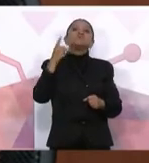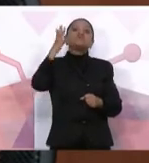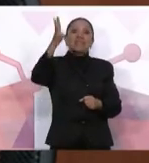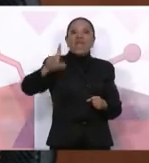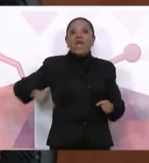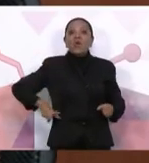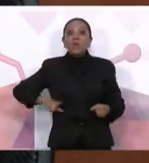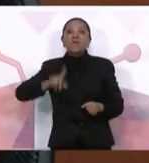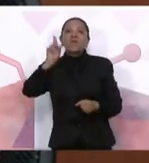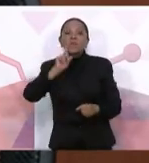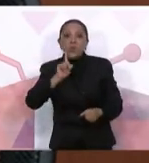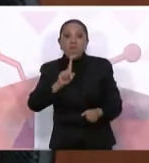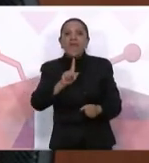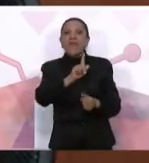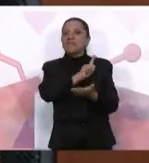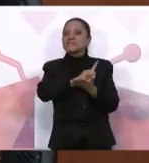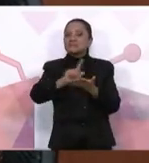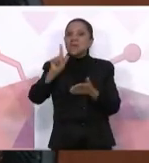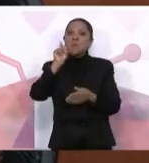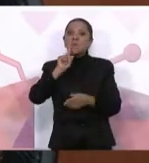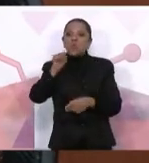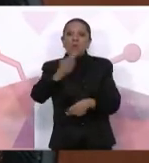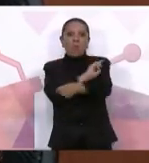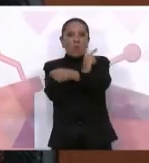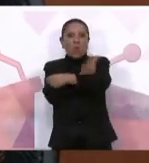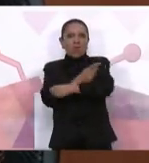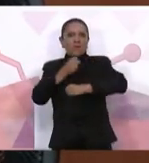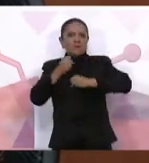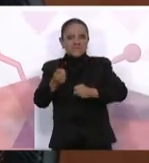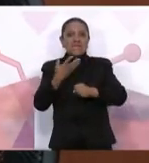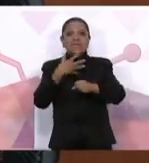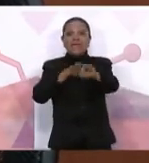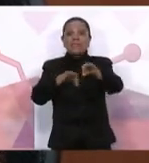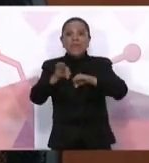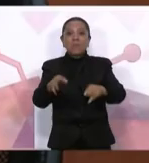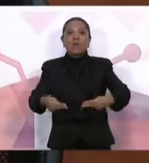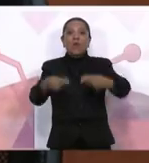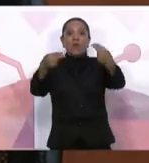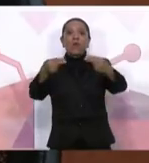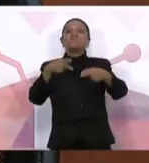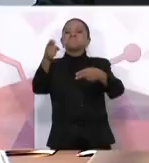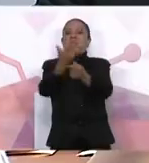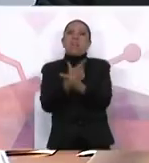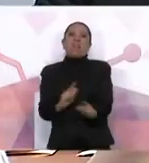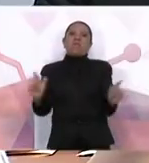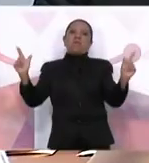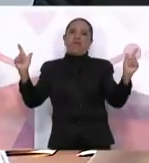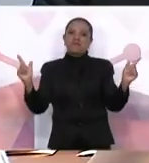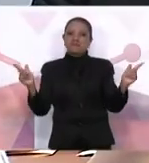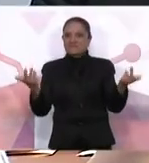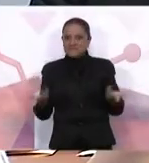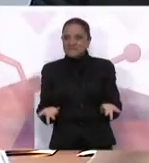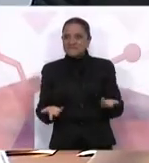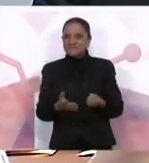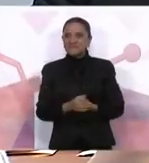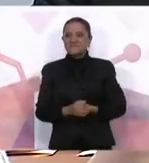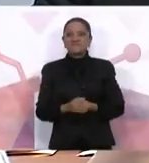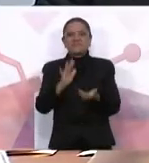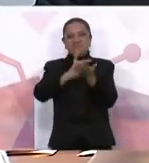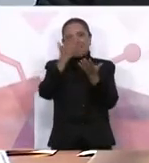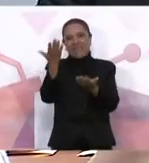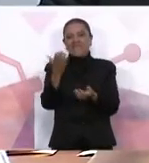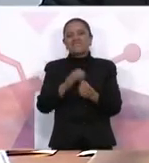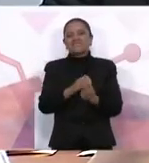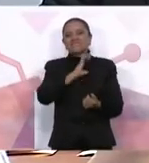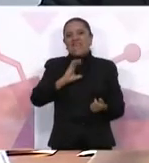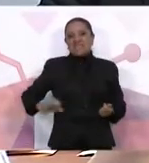si las mujeres tan poderosas tienen trabajo y producen son libres gracias candidato jorge meade ocaranza tres segundos